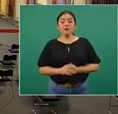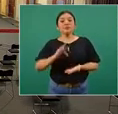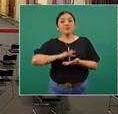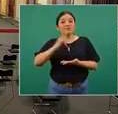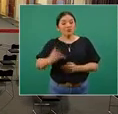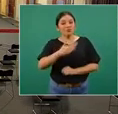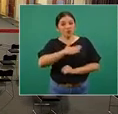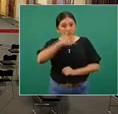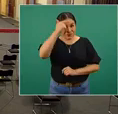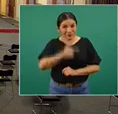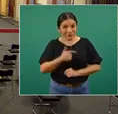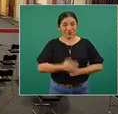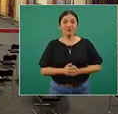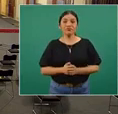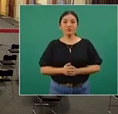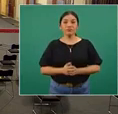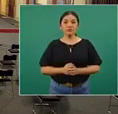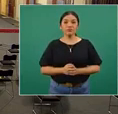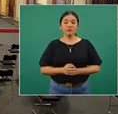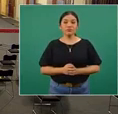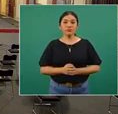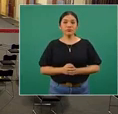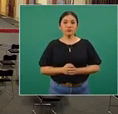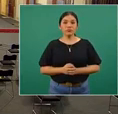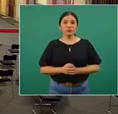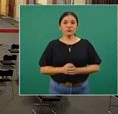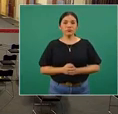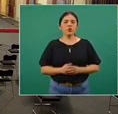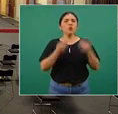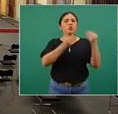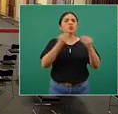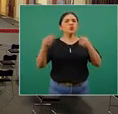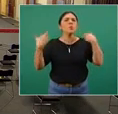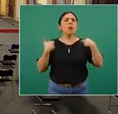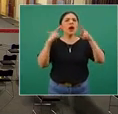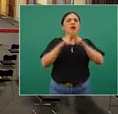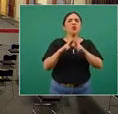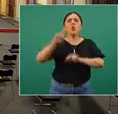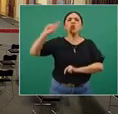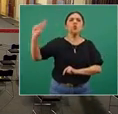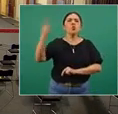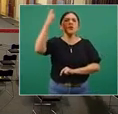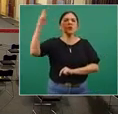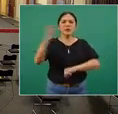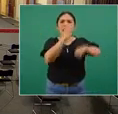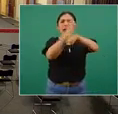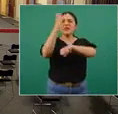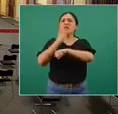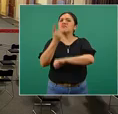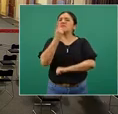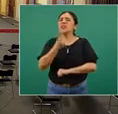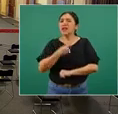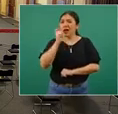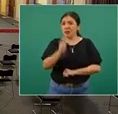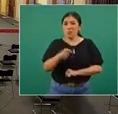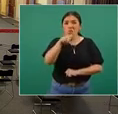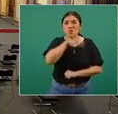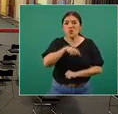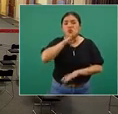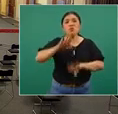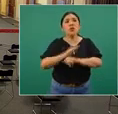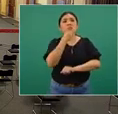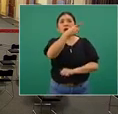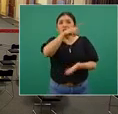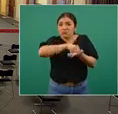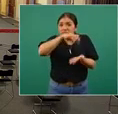Gracias, buenas noches. Hay varios maestros de varias universidades estatales que nos dicen que están preocupados porque dicen que ellos no